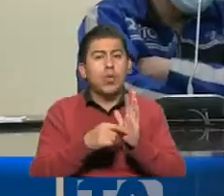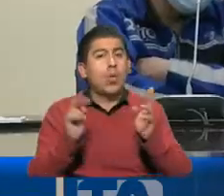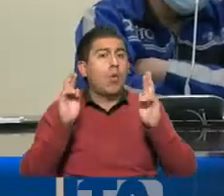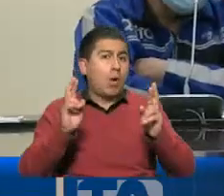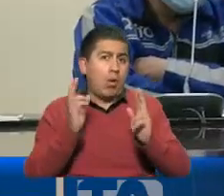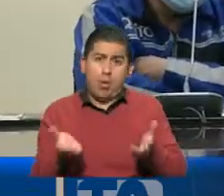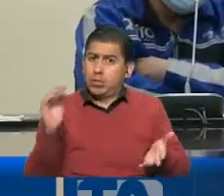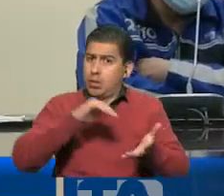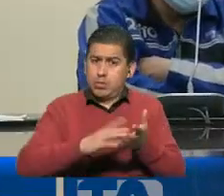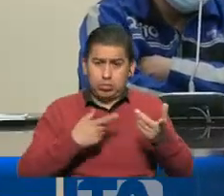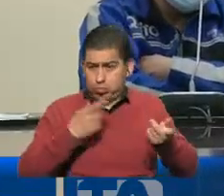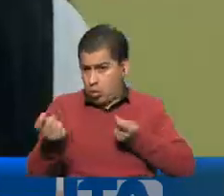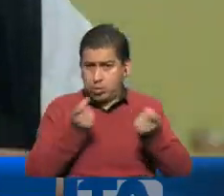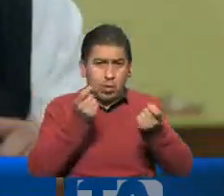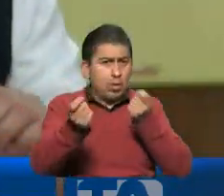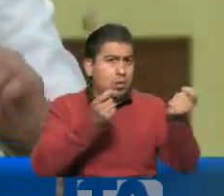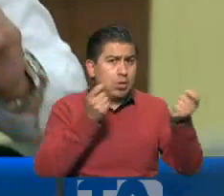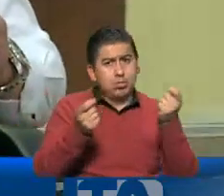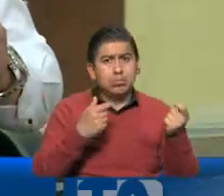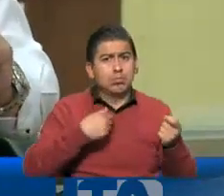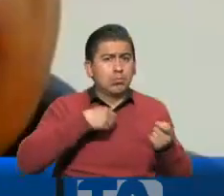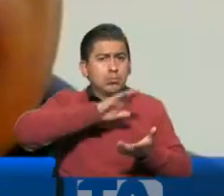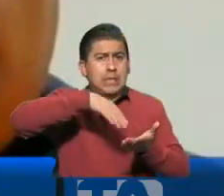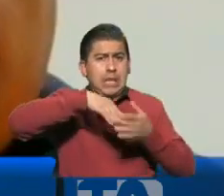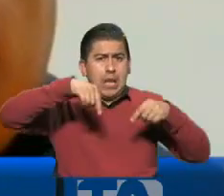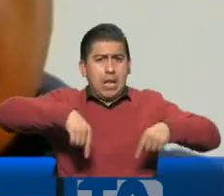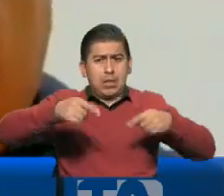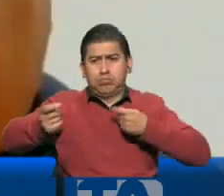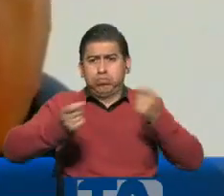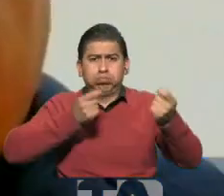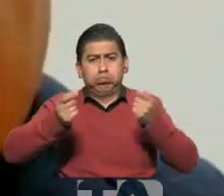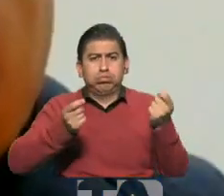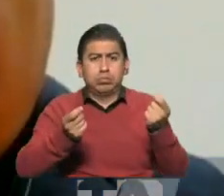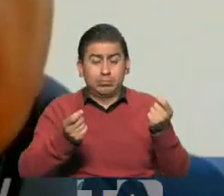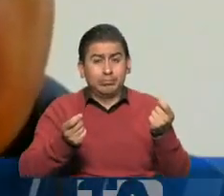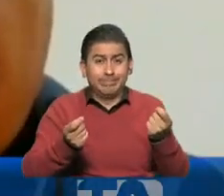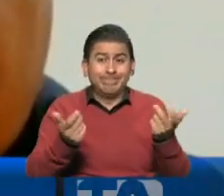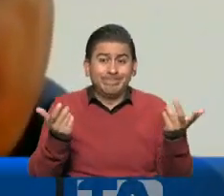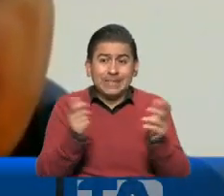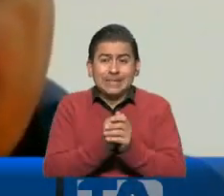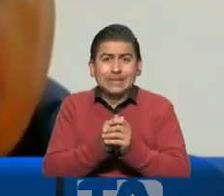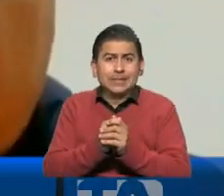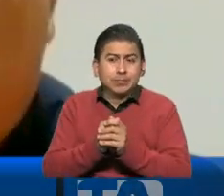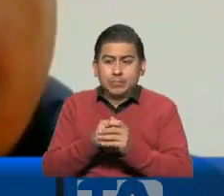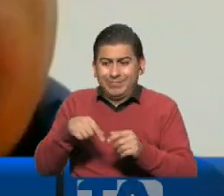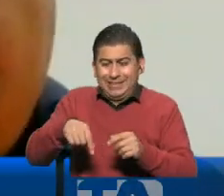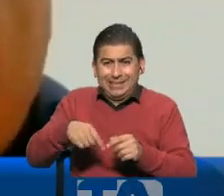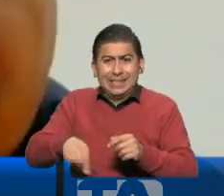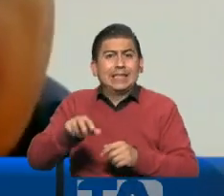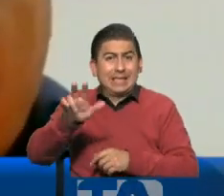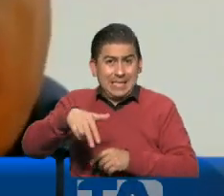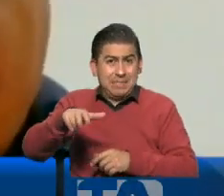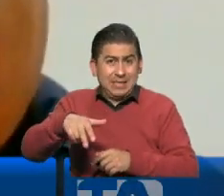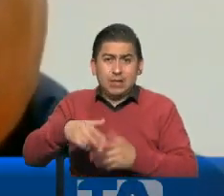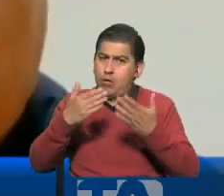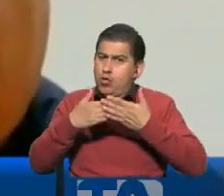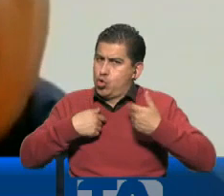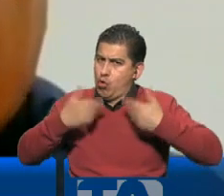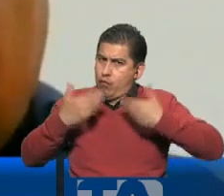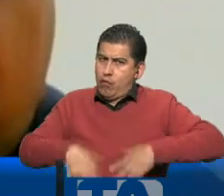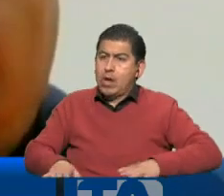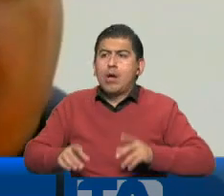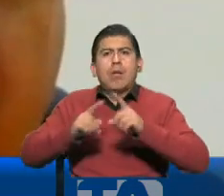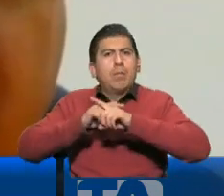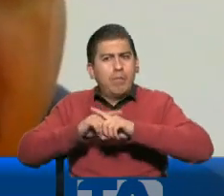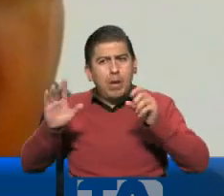permitan retomar el manejo de la pandemia de forma centralizada. En 3 meses, obviamente, esta administración termina, pero la pandemia continúa. Por lo